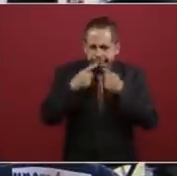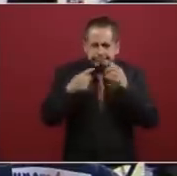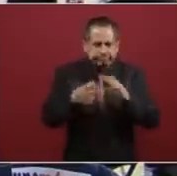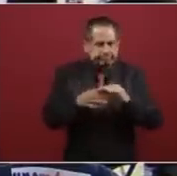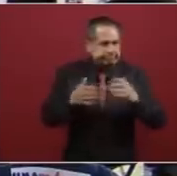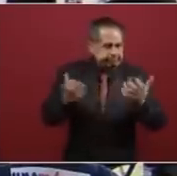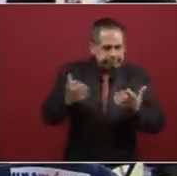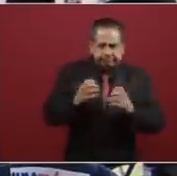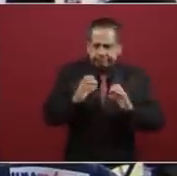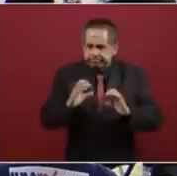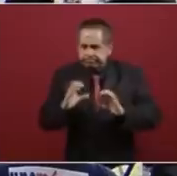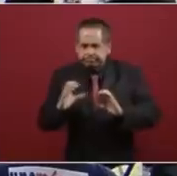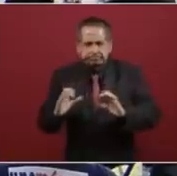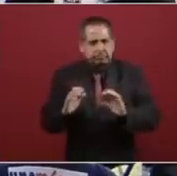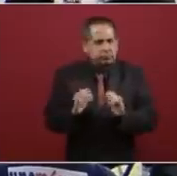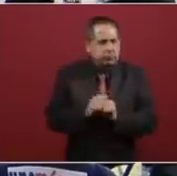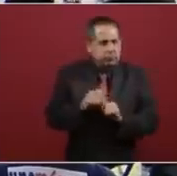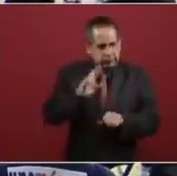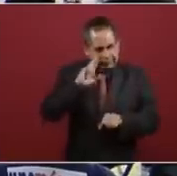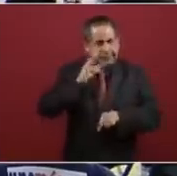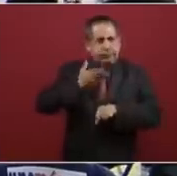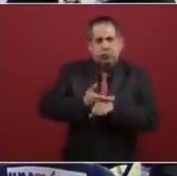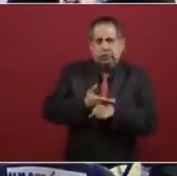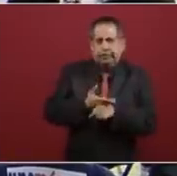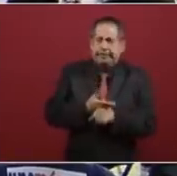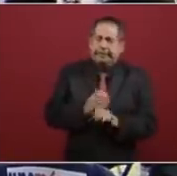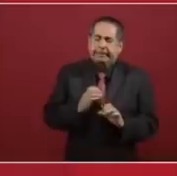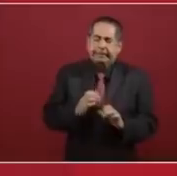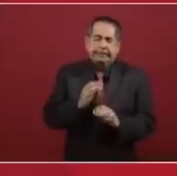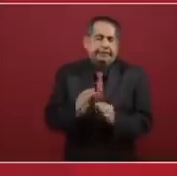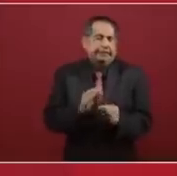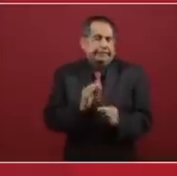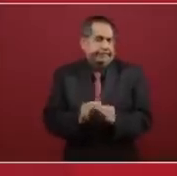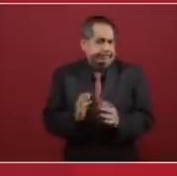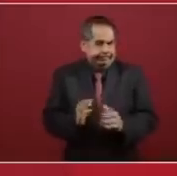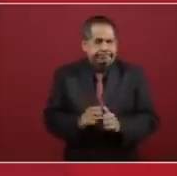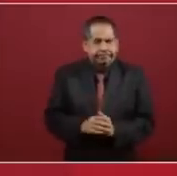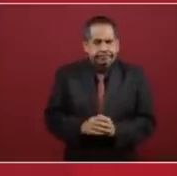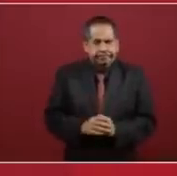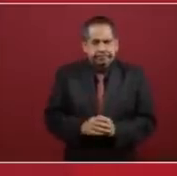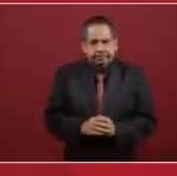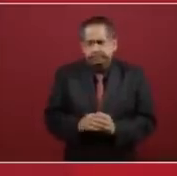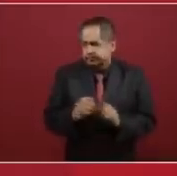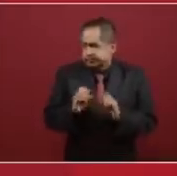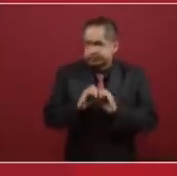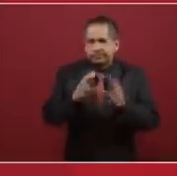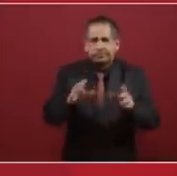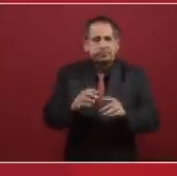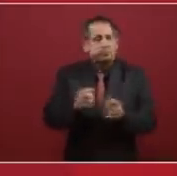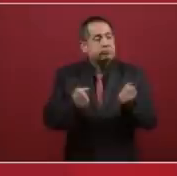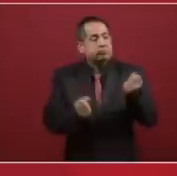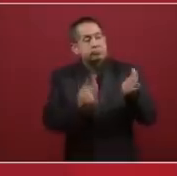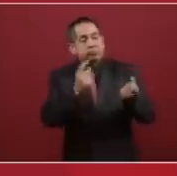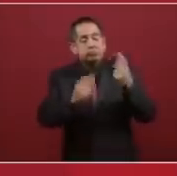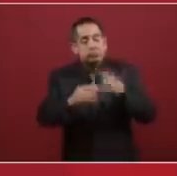actuando de manera responsable. Hay, desde luego, puntos de vista